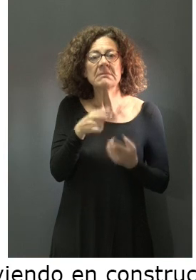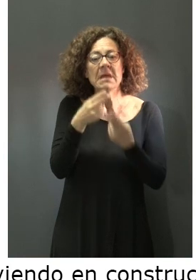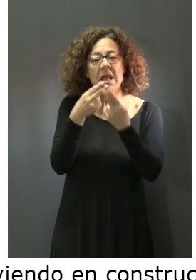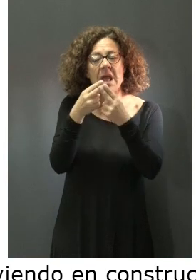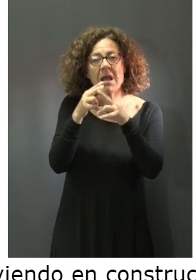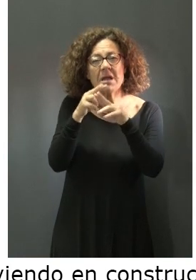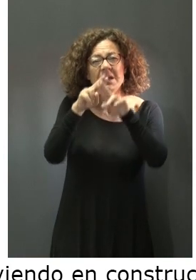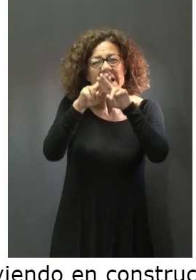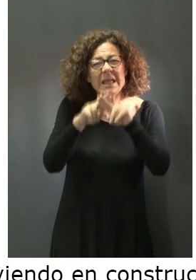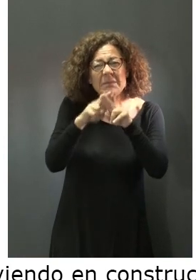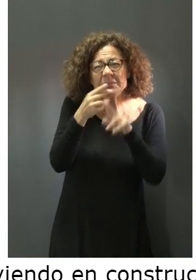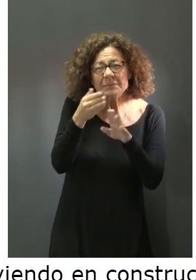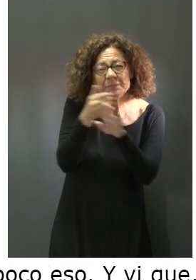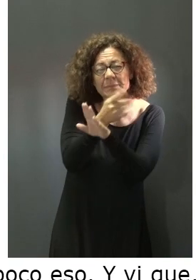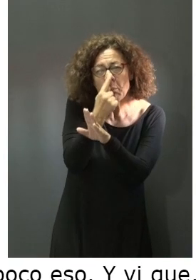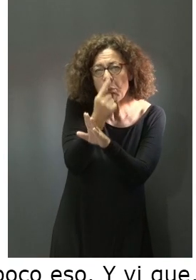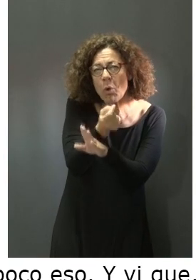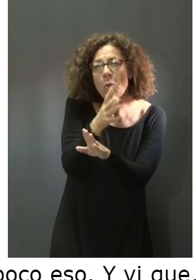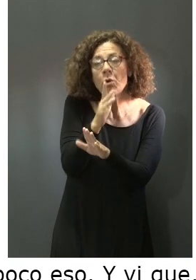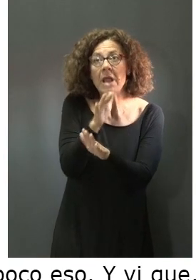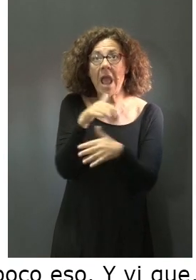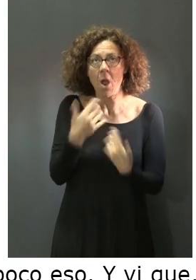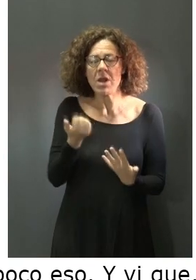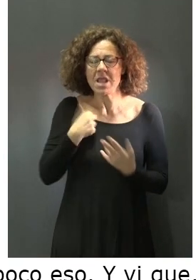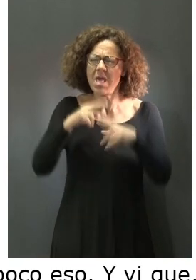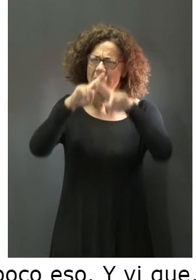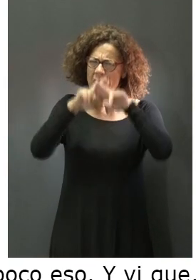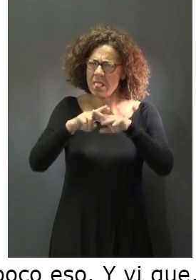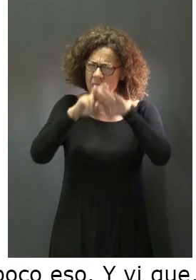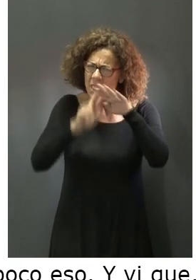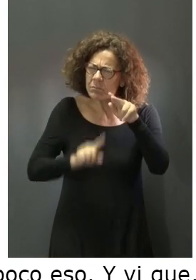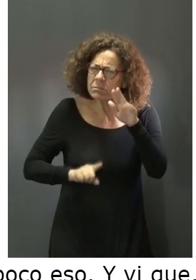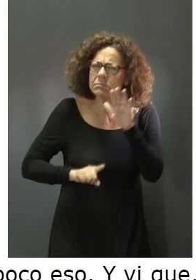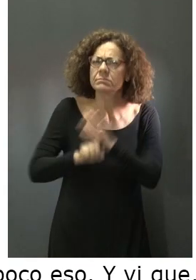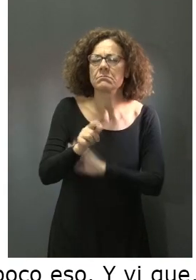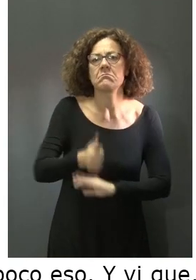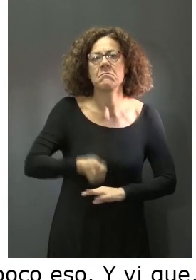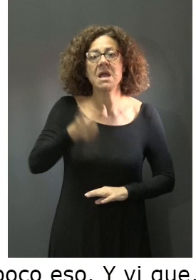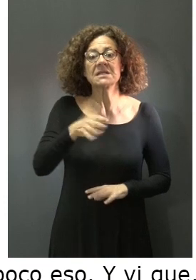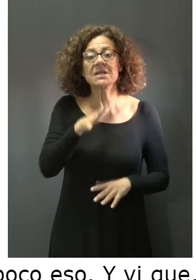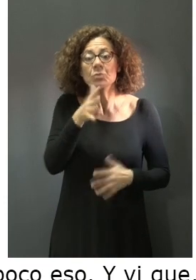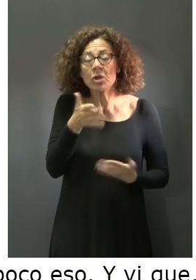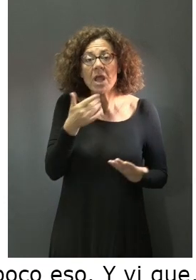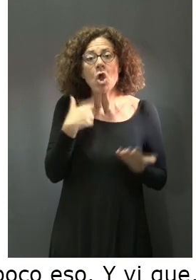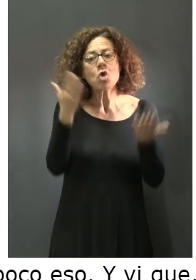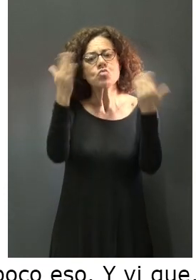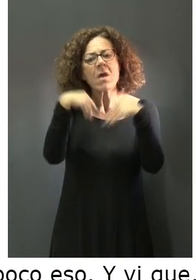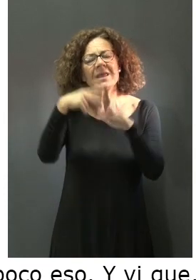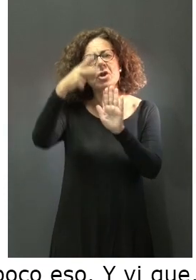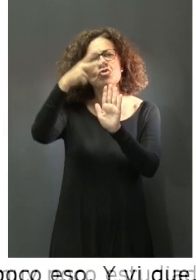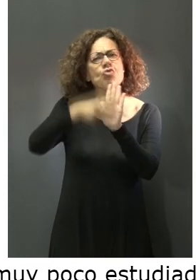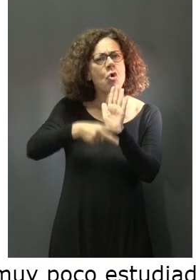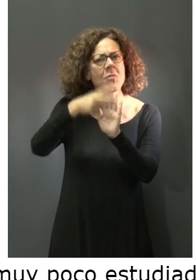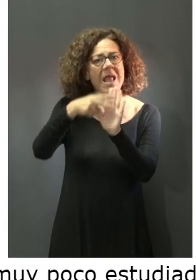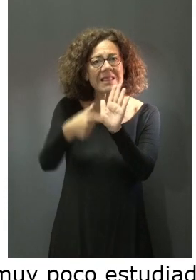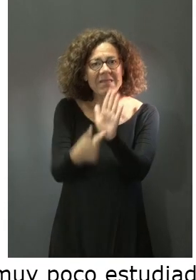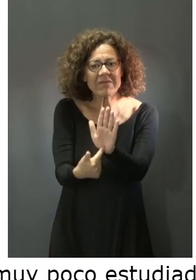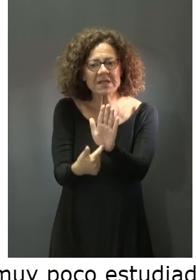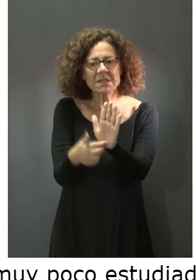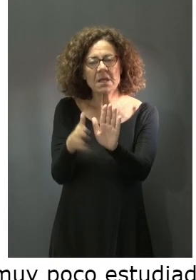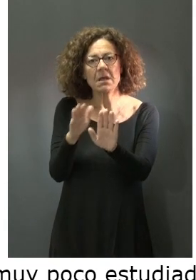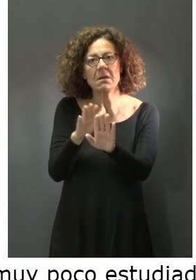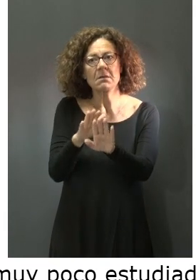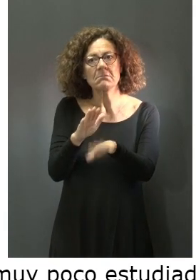porque es verdad que ahora ya se está investigando mucho más. Es más el sentido de que no había una normativa para ese